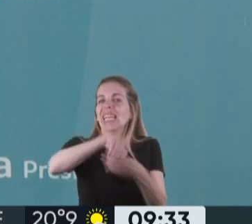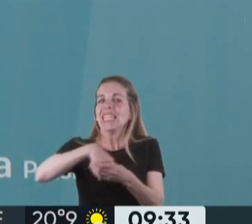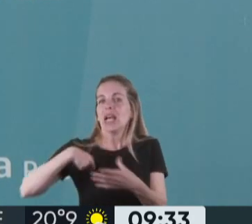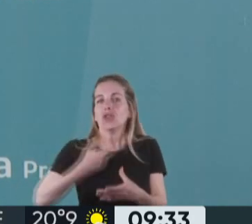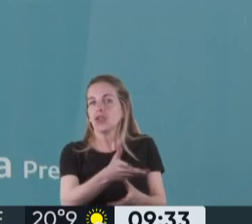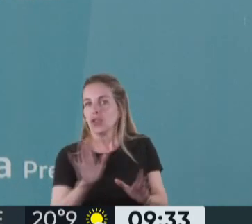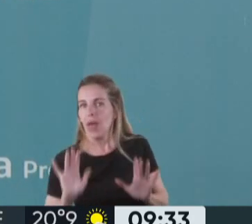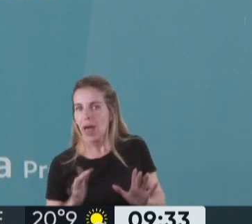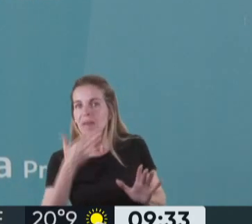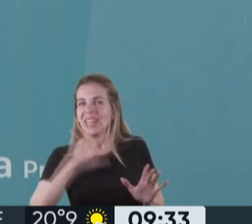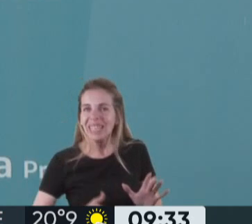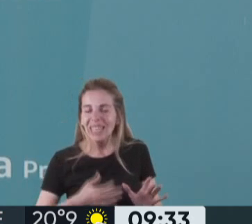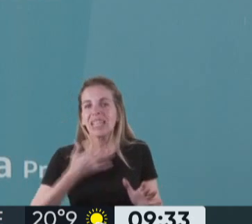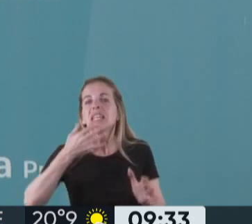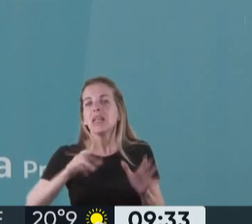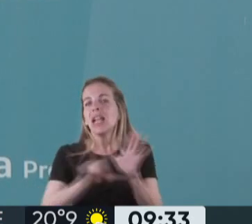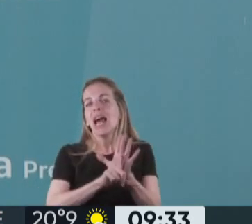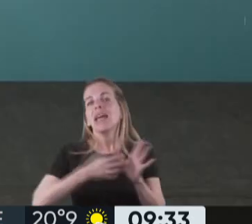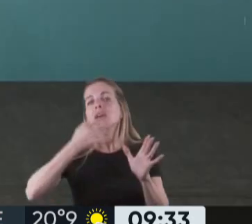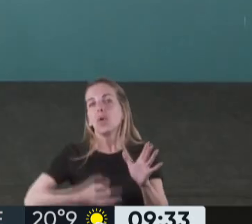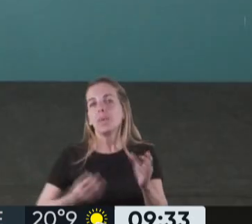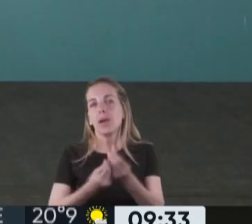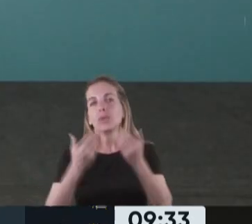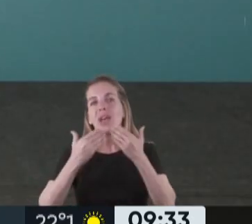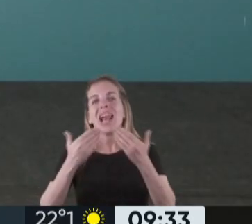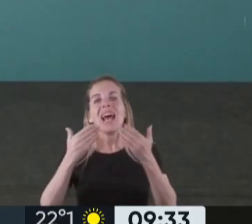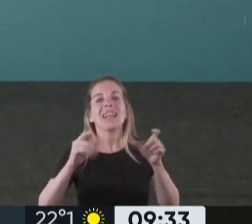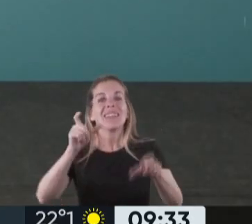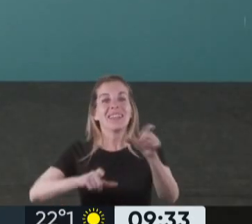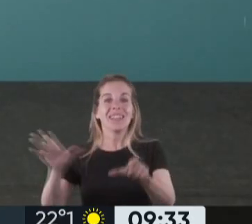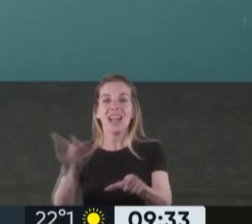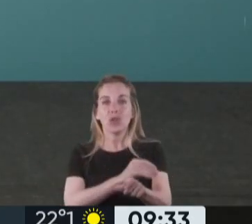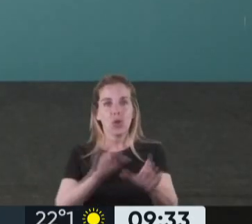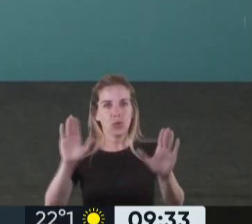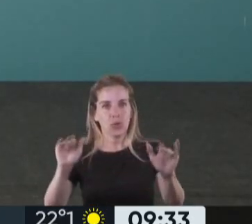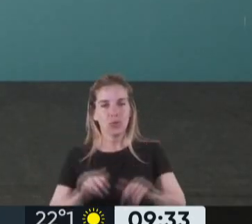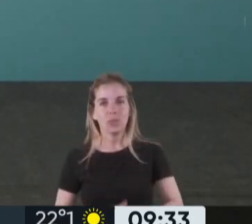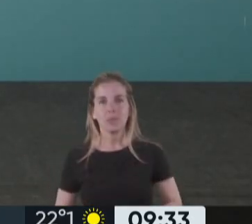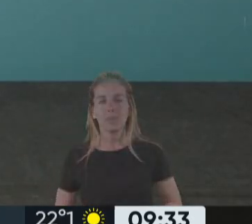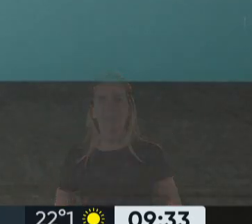entender y otra parte es la que tienen que cumplir con la ley. Muchas gracias. Gracias a todos y todas. Hasta luego.